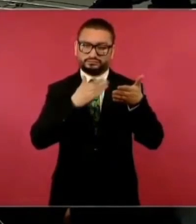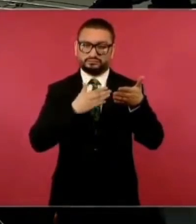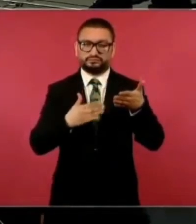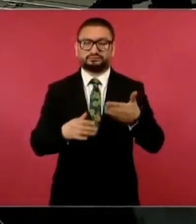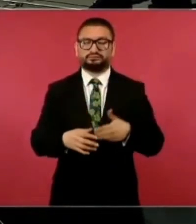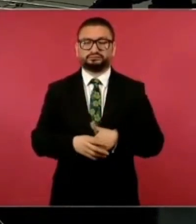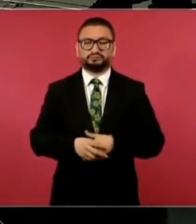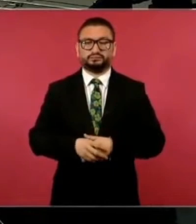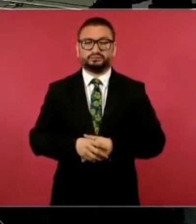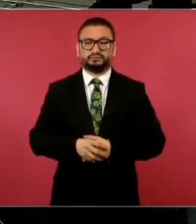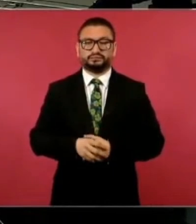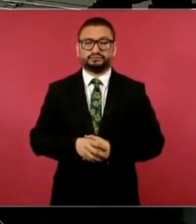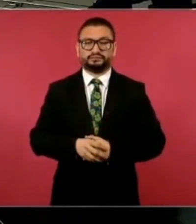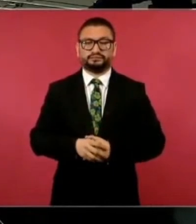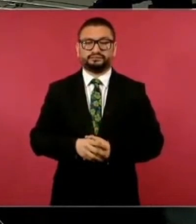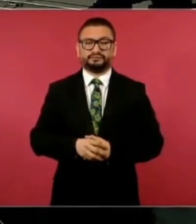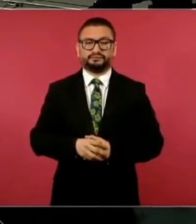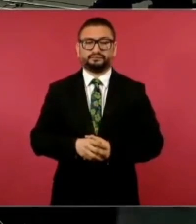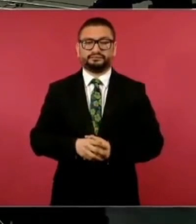Síguele.